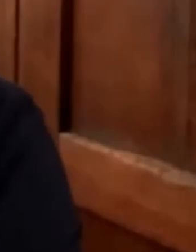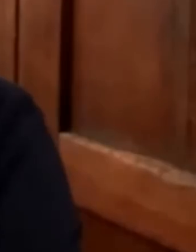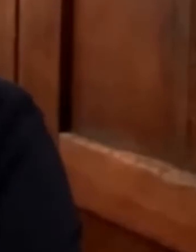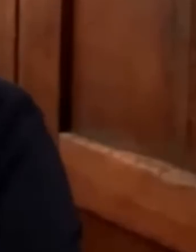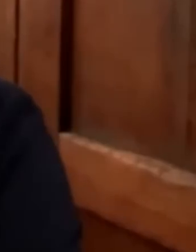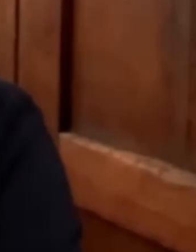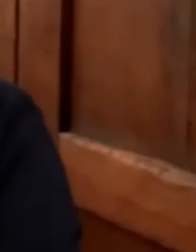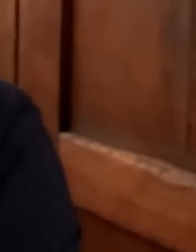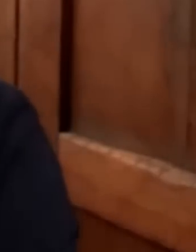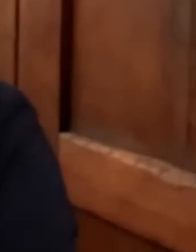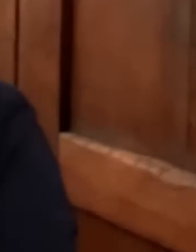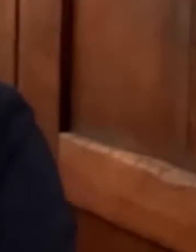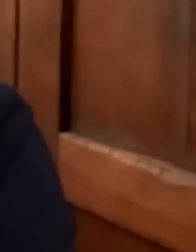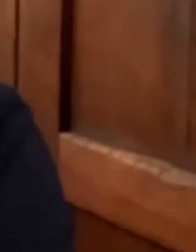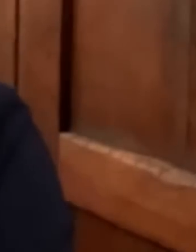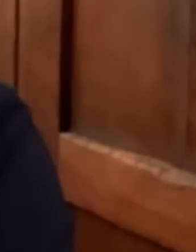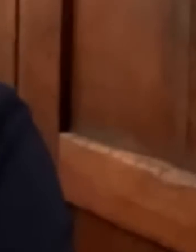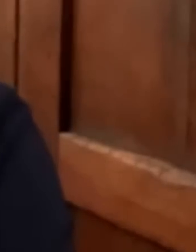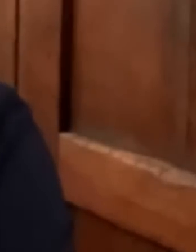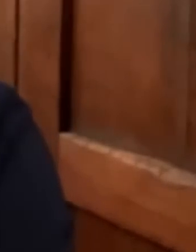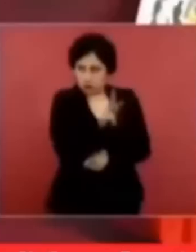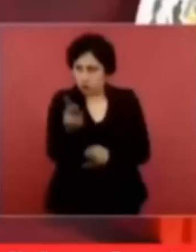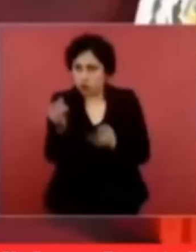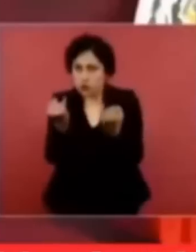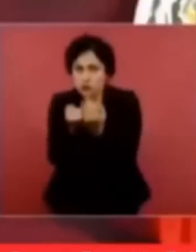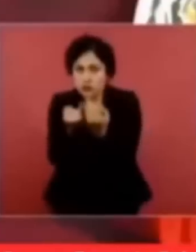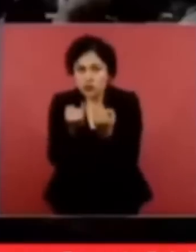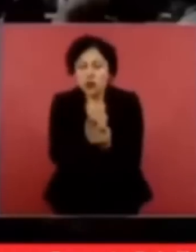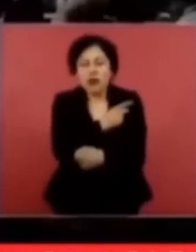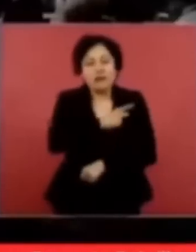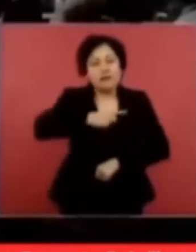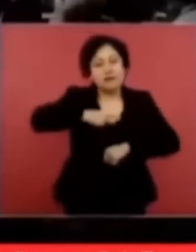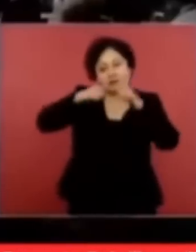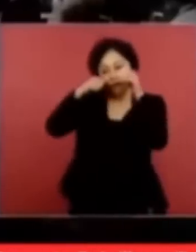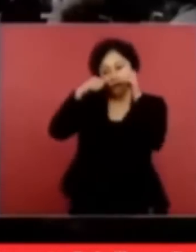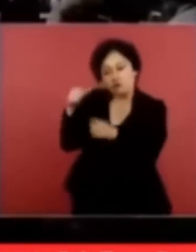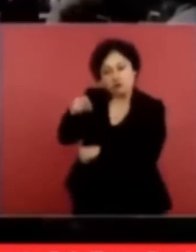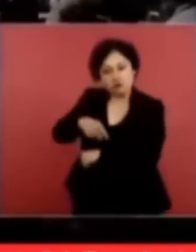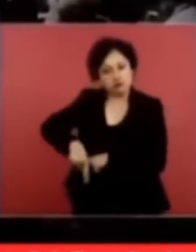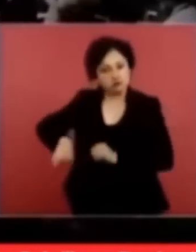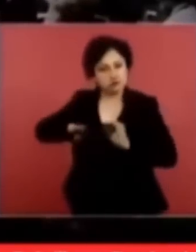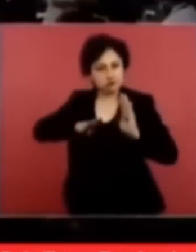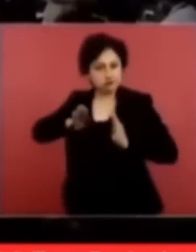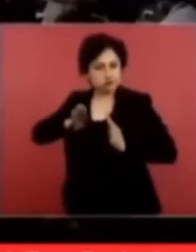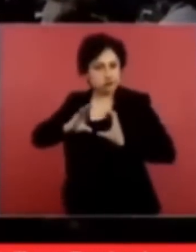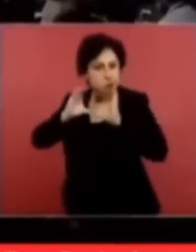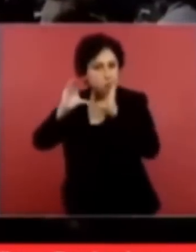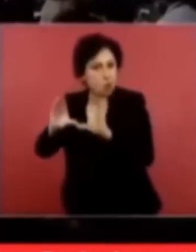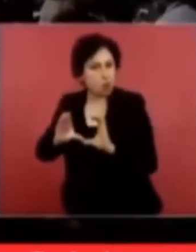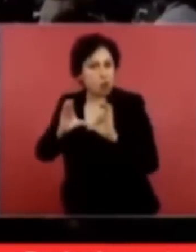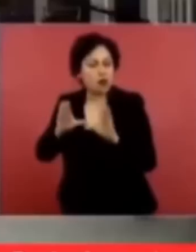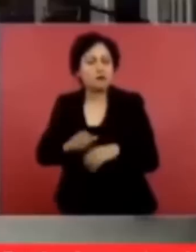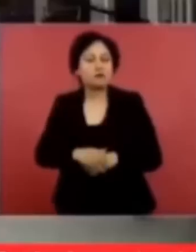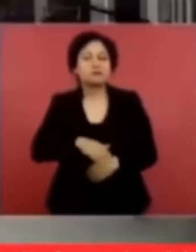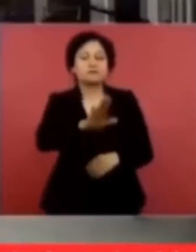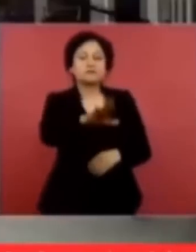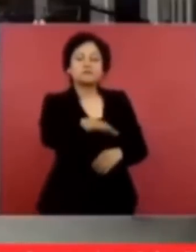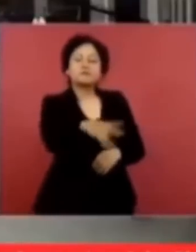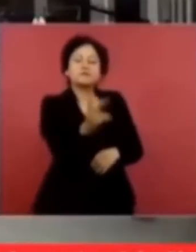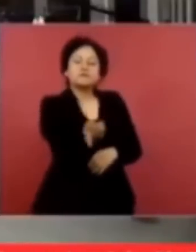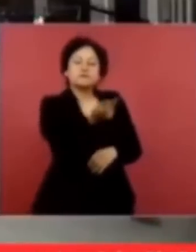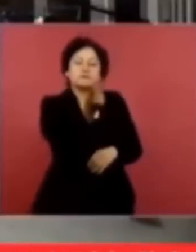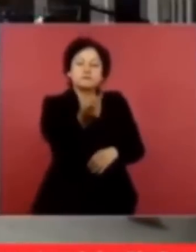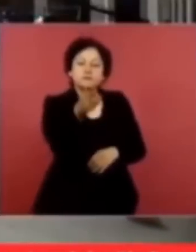a la frente, políticamente hablando. En todos sus años de lucha, presidente, ¿usted imaginó que iba a llegar a ser un gran defensor